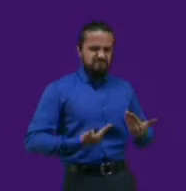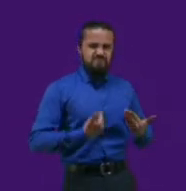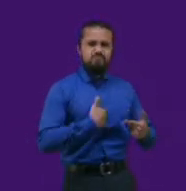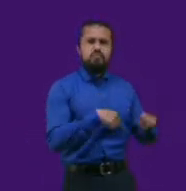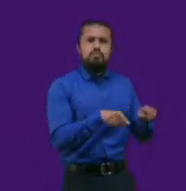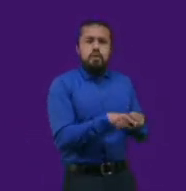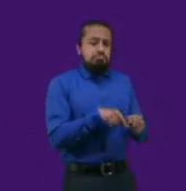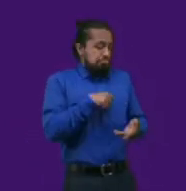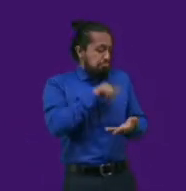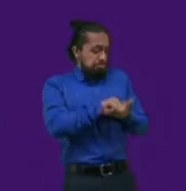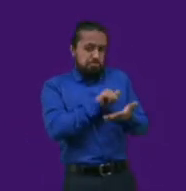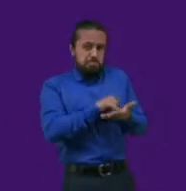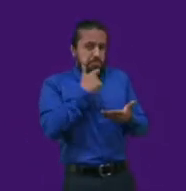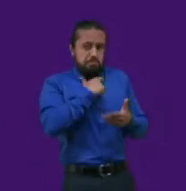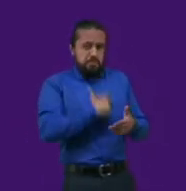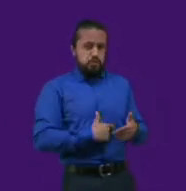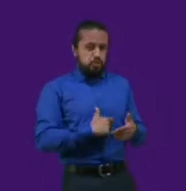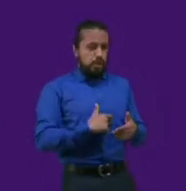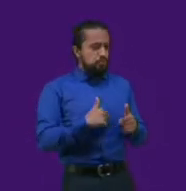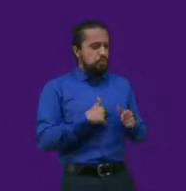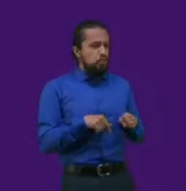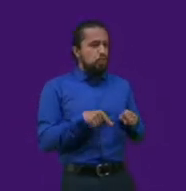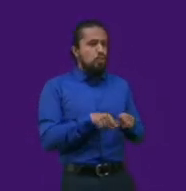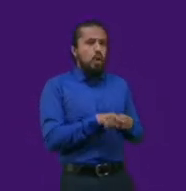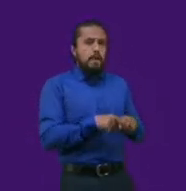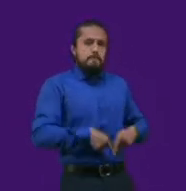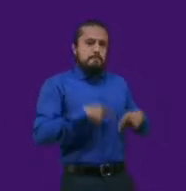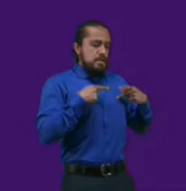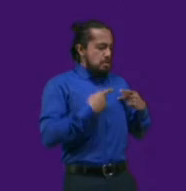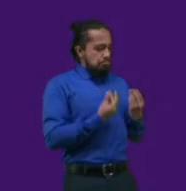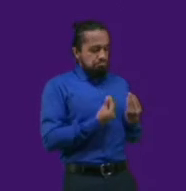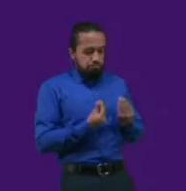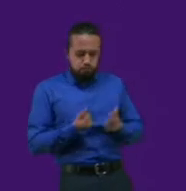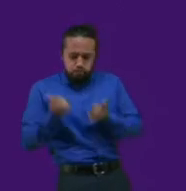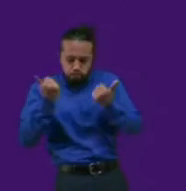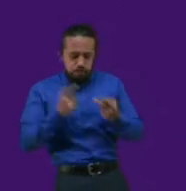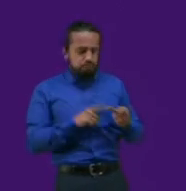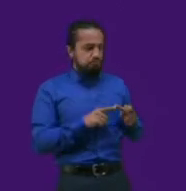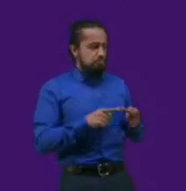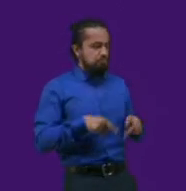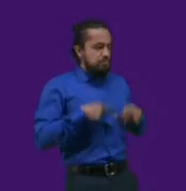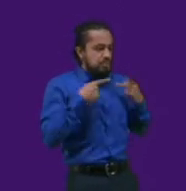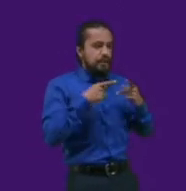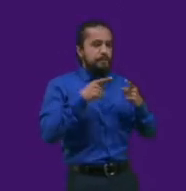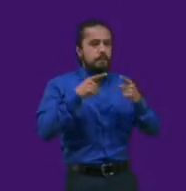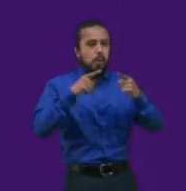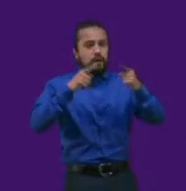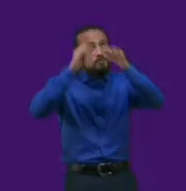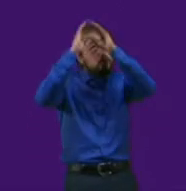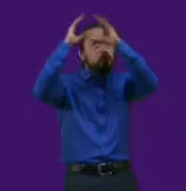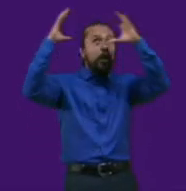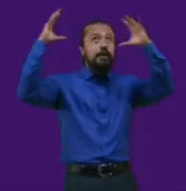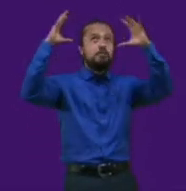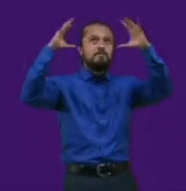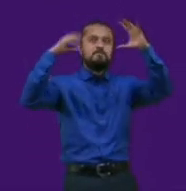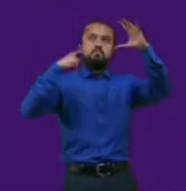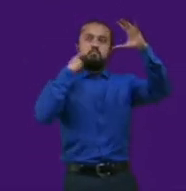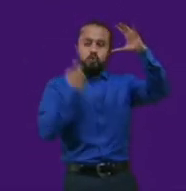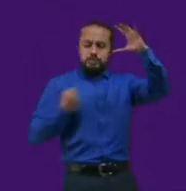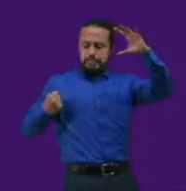misma, porque uno empieza a fluir en la vida y sigue trabajando y empieza, digamos que, a perseguir un sueño y a trabajar de manera